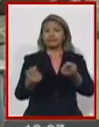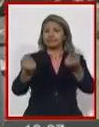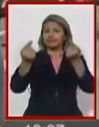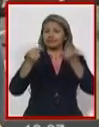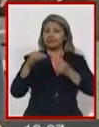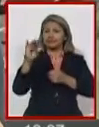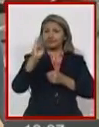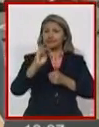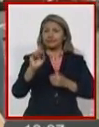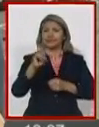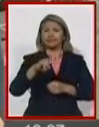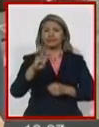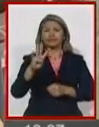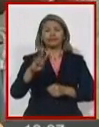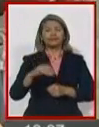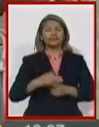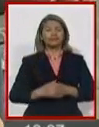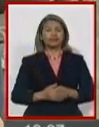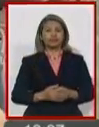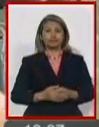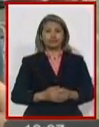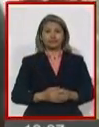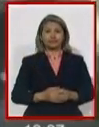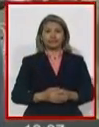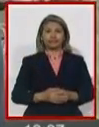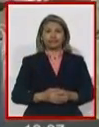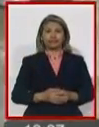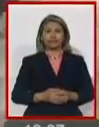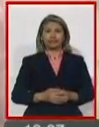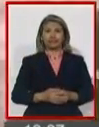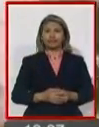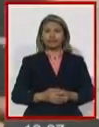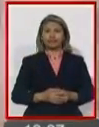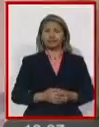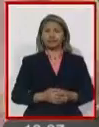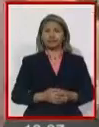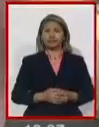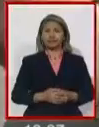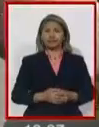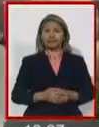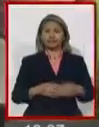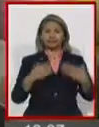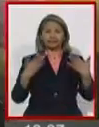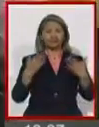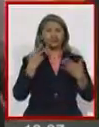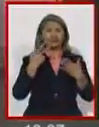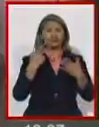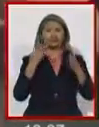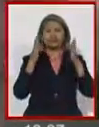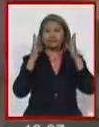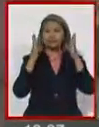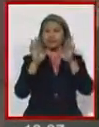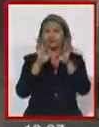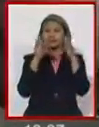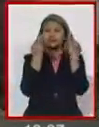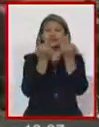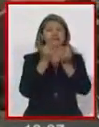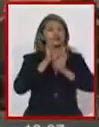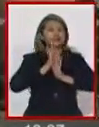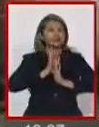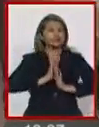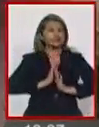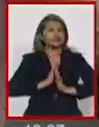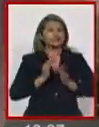día miércoles 24, el próximo miércoles. Mis compañeros, como ustedes ya lo han escuchado, la familia se encuentra un poquito